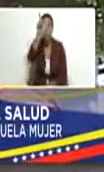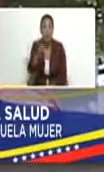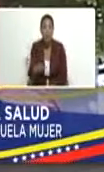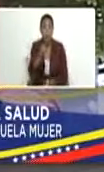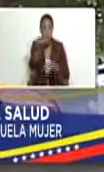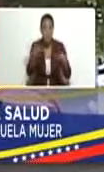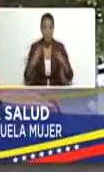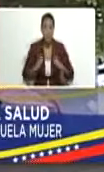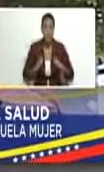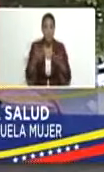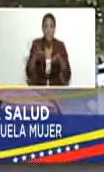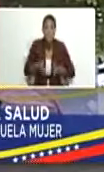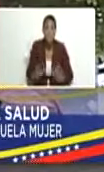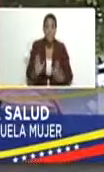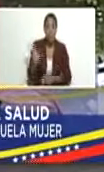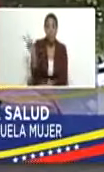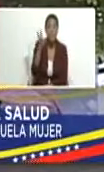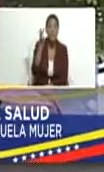Venezuela,